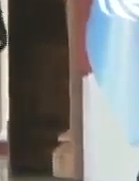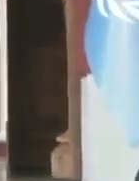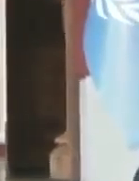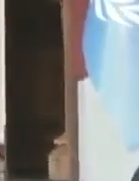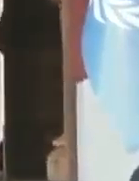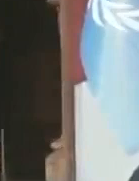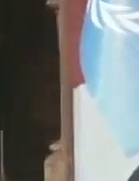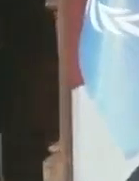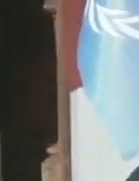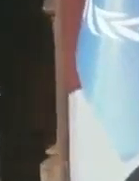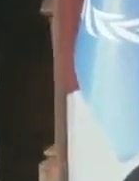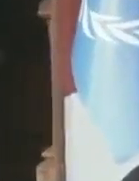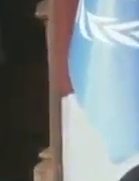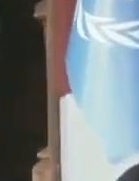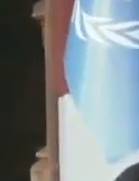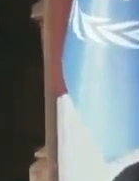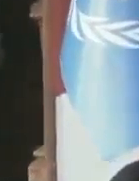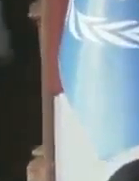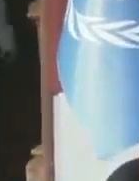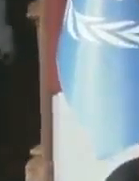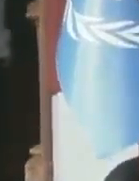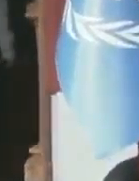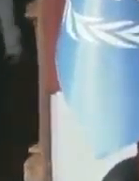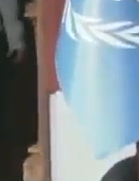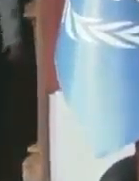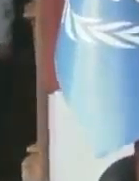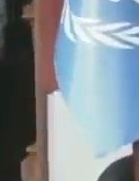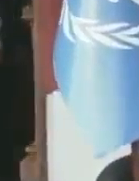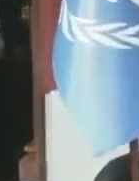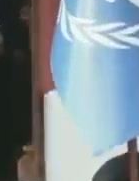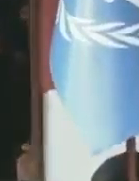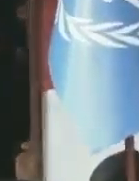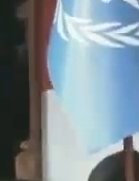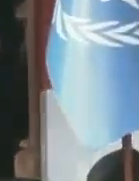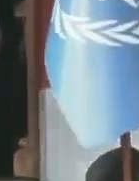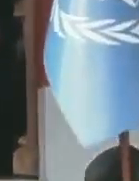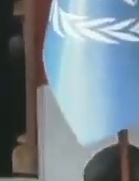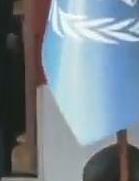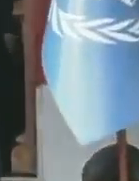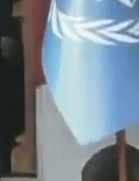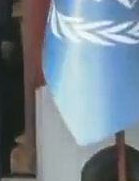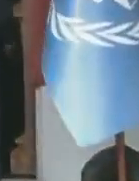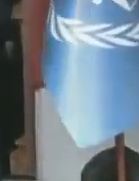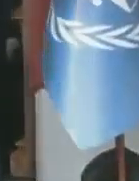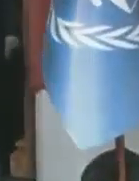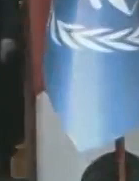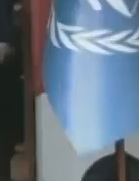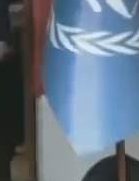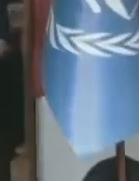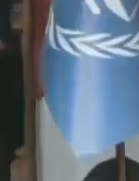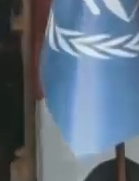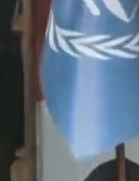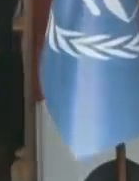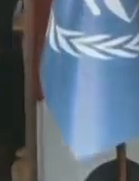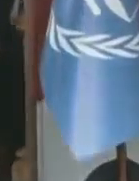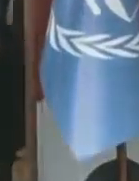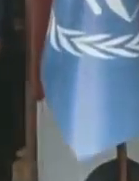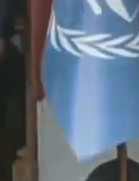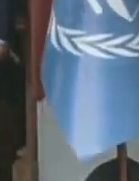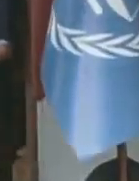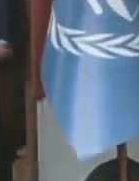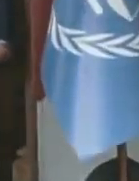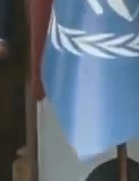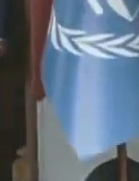fortalecimiento de las garantías de los derechos humanos que venezuela ha llevado con mucha fortaleza en los